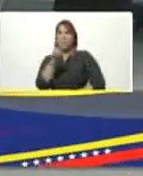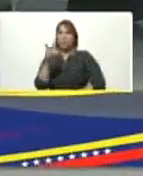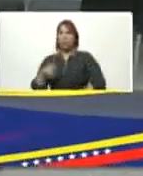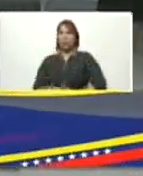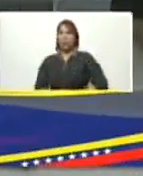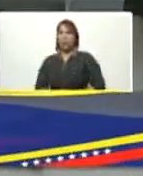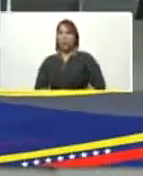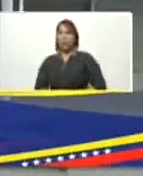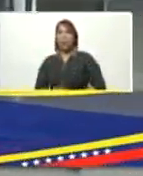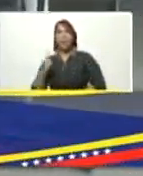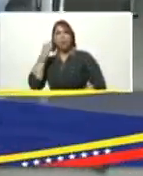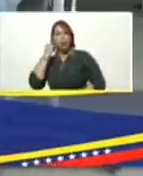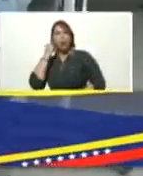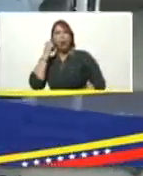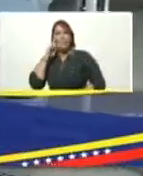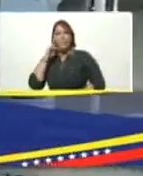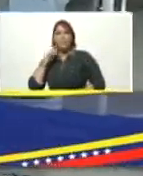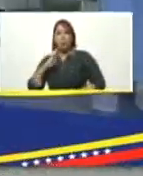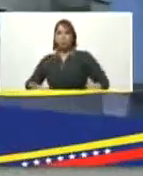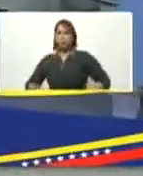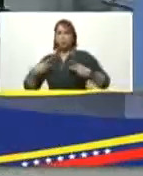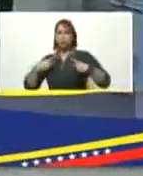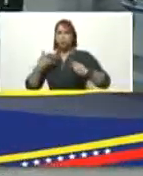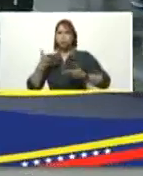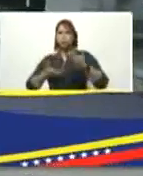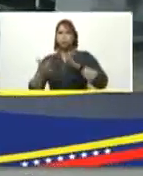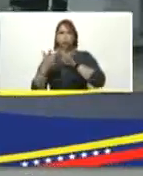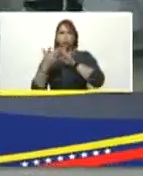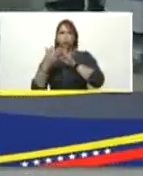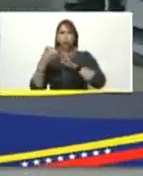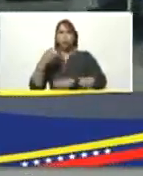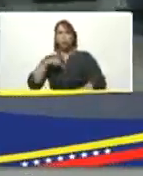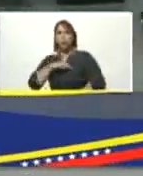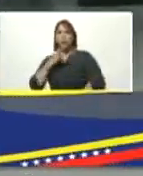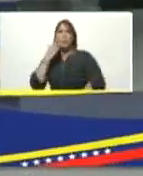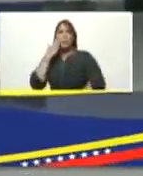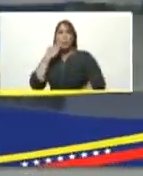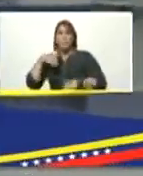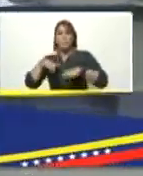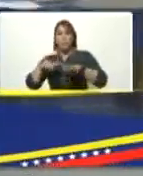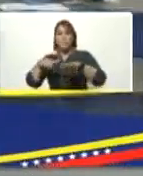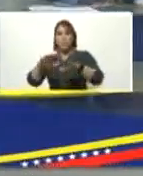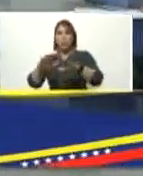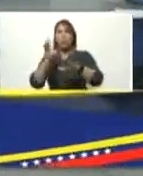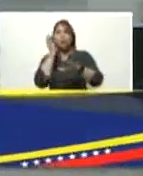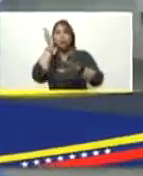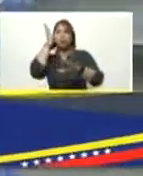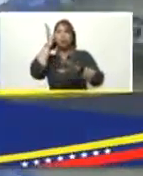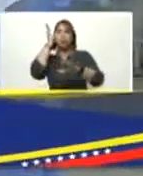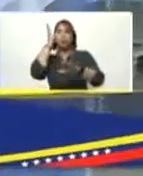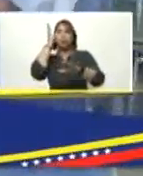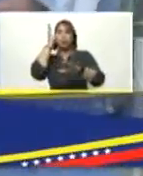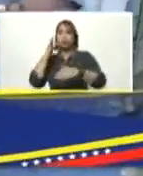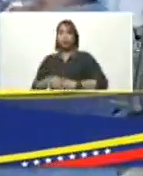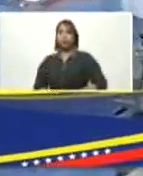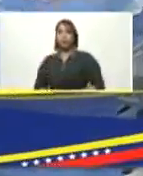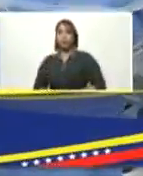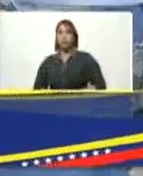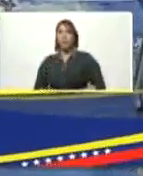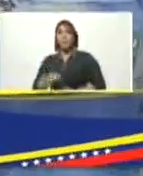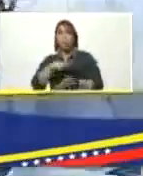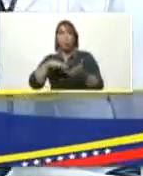desde la mujer de parto humanizado en coordinación con nuestras madres costureras, se han inventado, de la crisis surge la